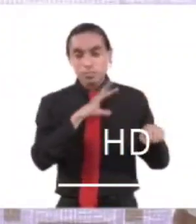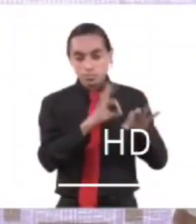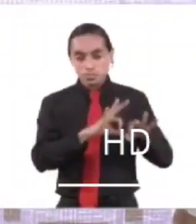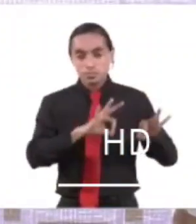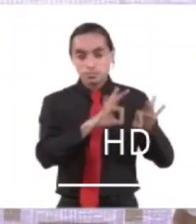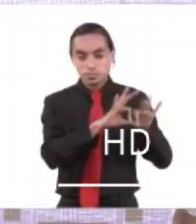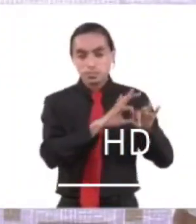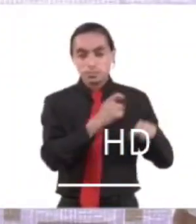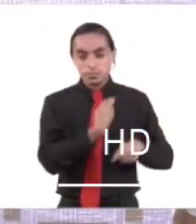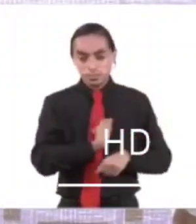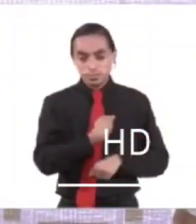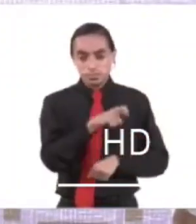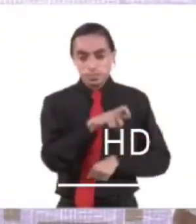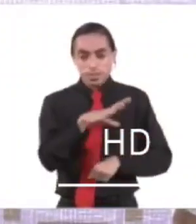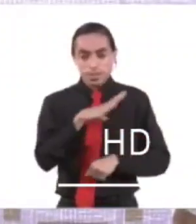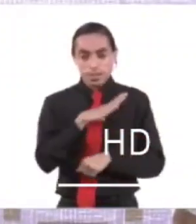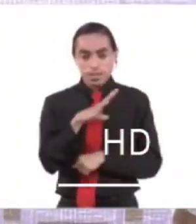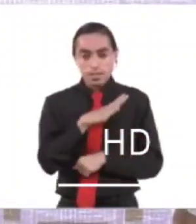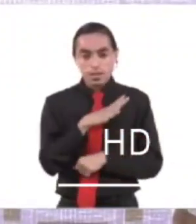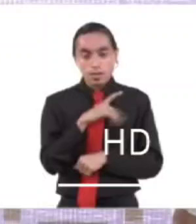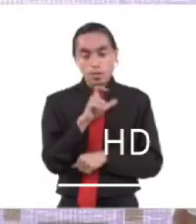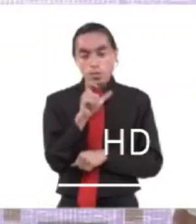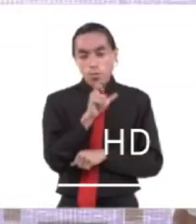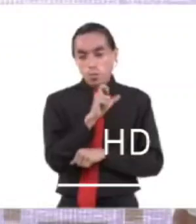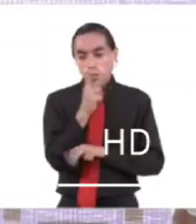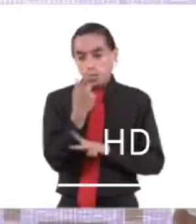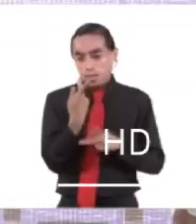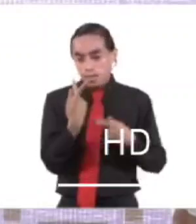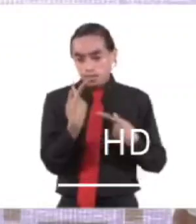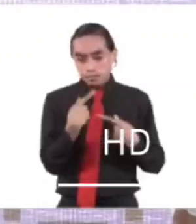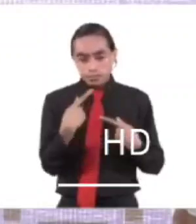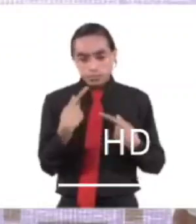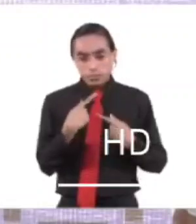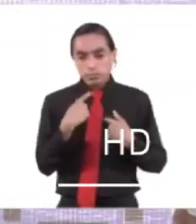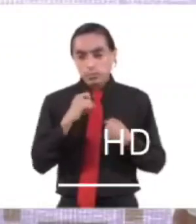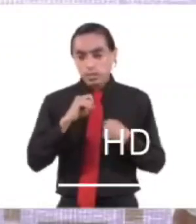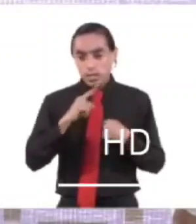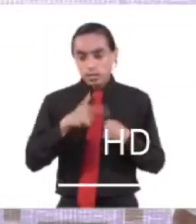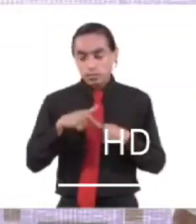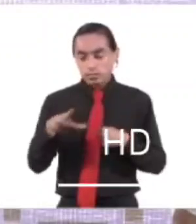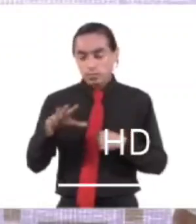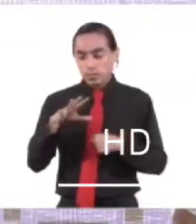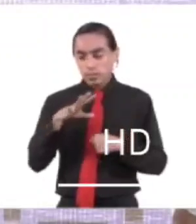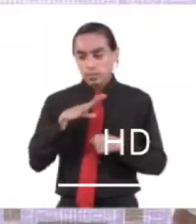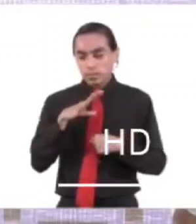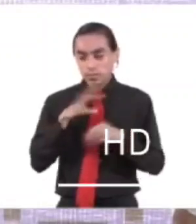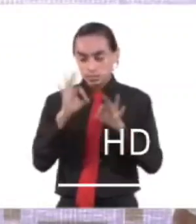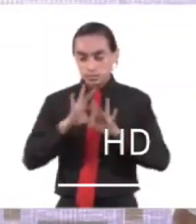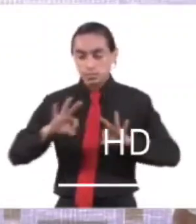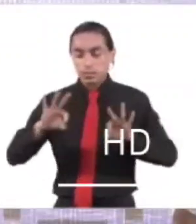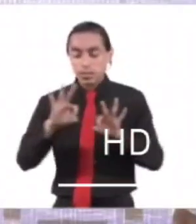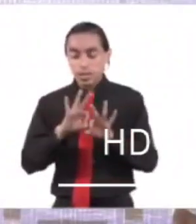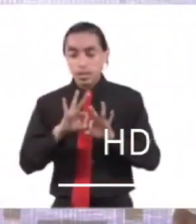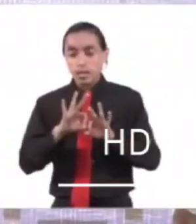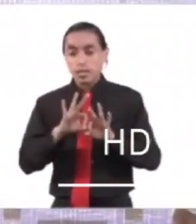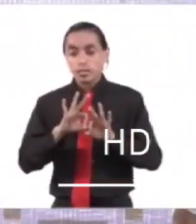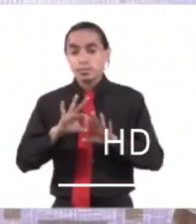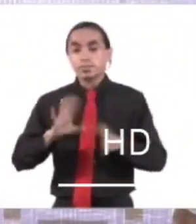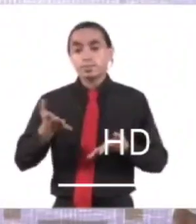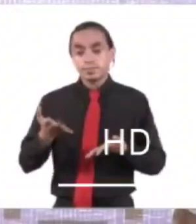significado. Cuando alguien deja un legado, nos interesa que se sepa lo que